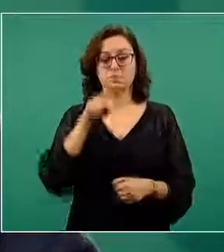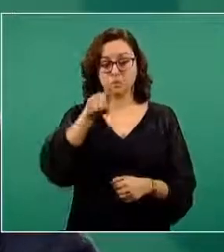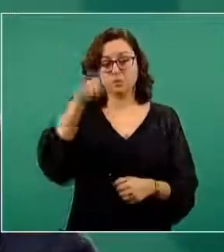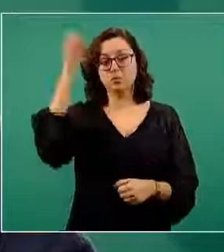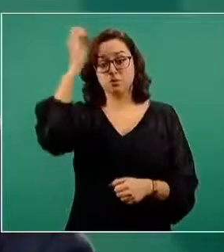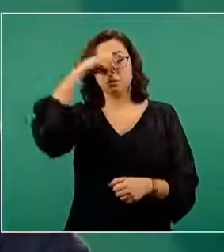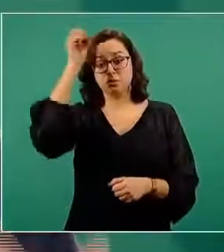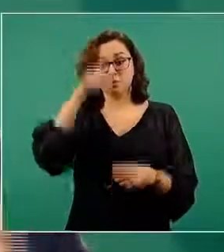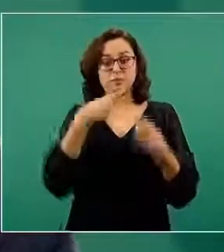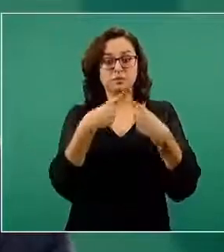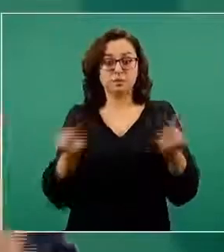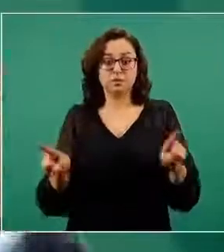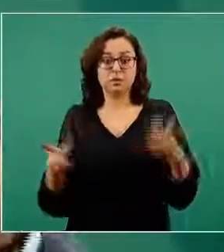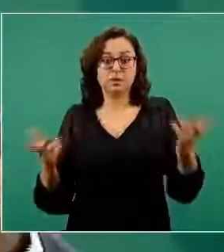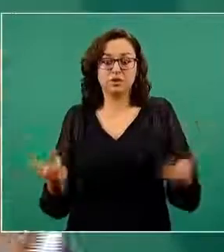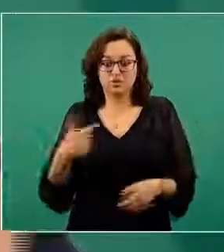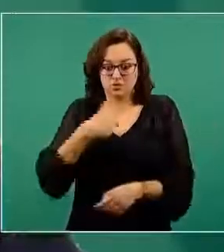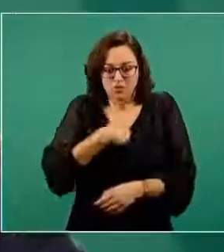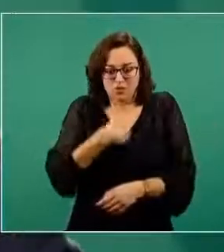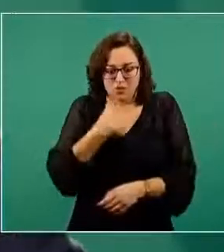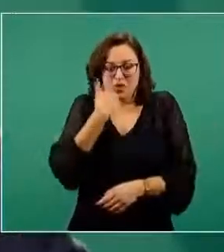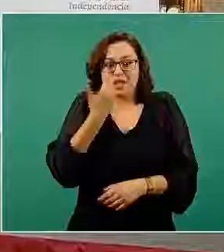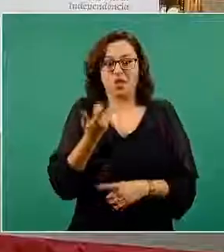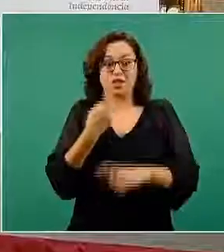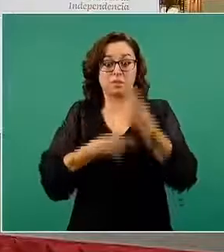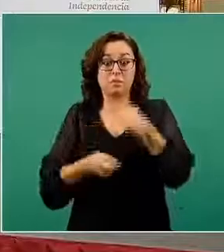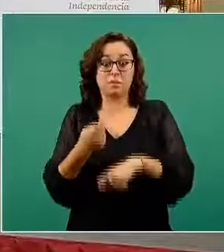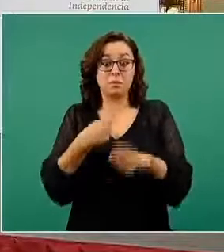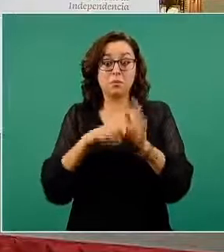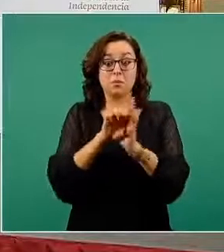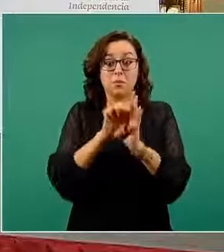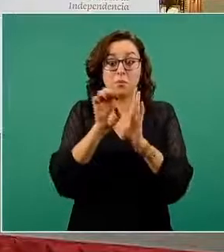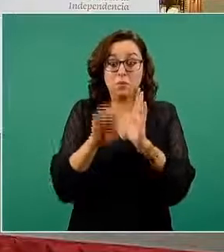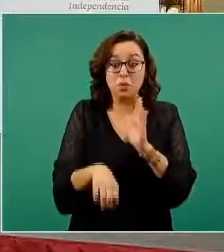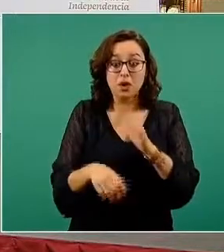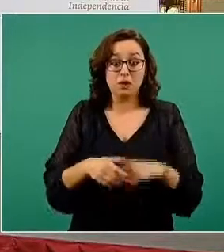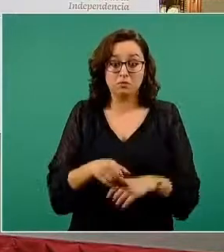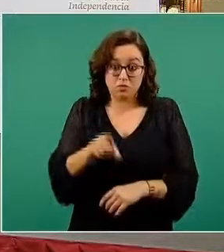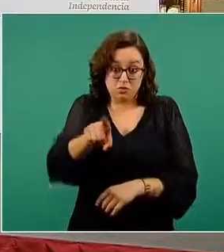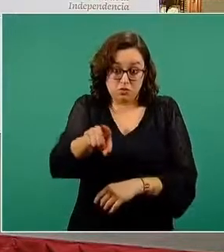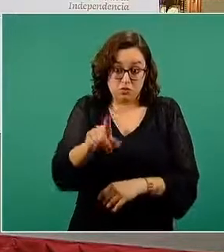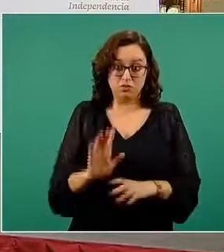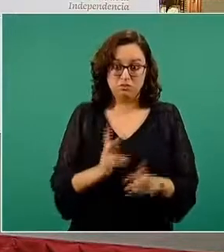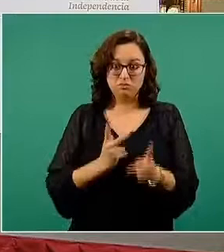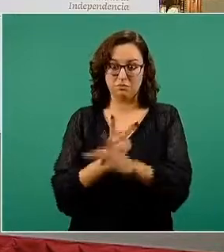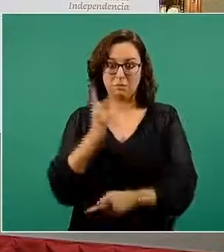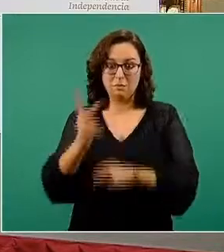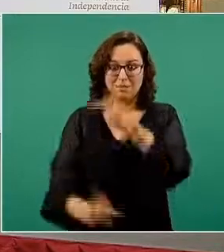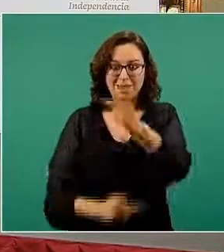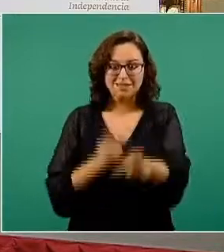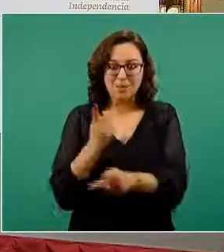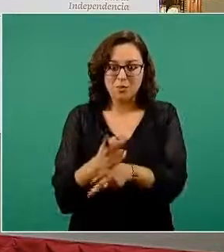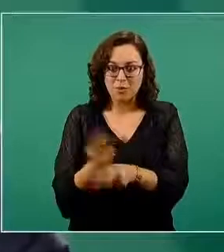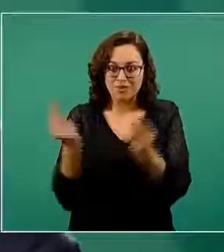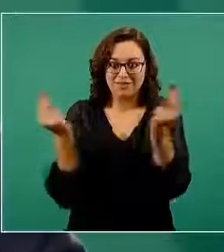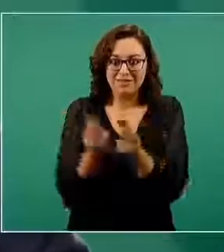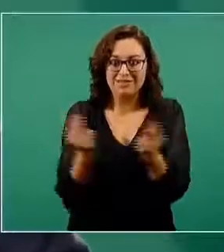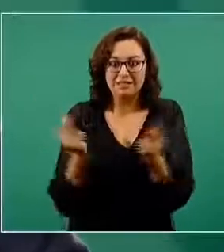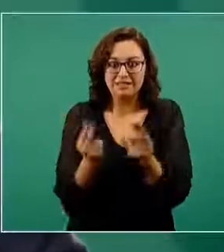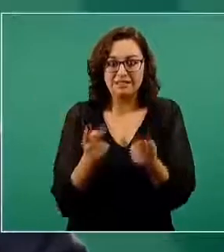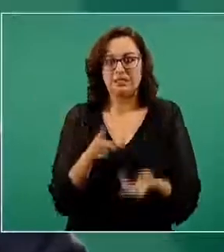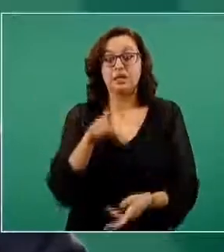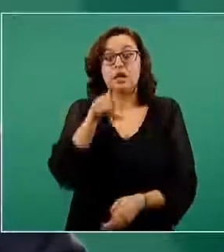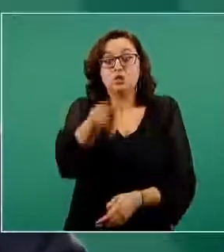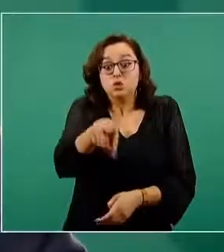que sacar un trámite que era importante para la persona, tomemos su propio ejemplo aquí formulado, pues usted considera que es indispensable que esté abierta